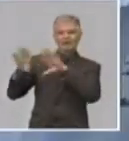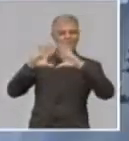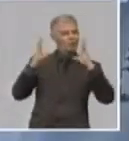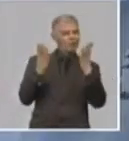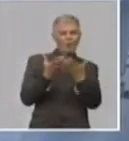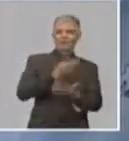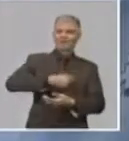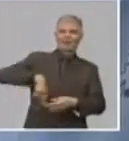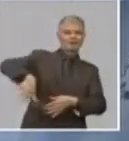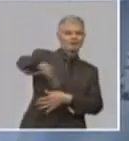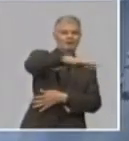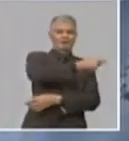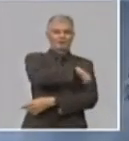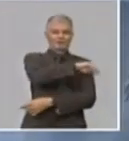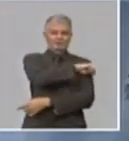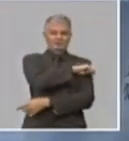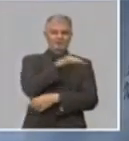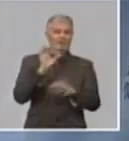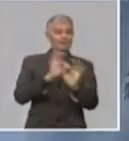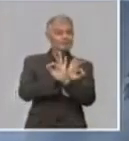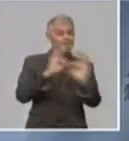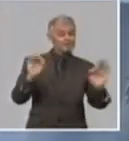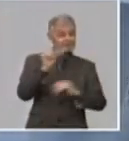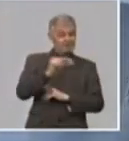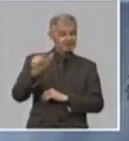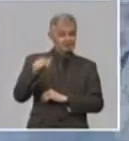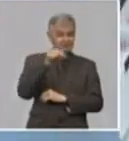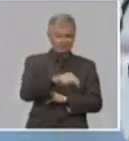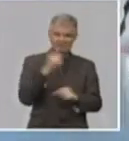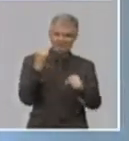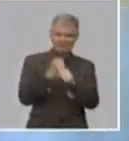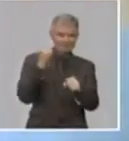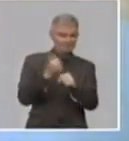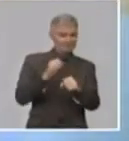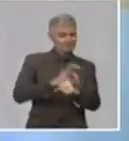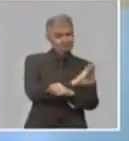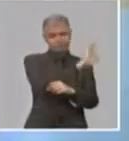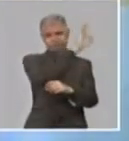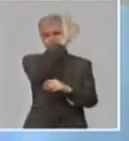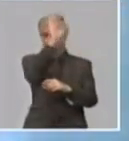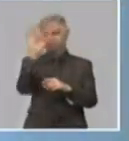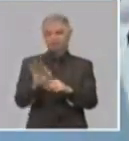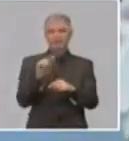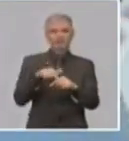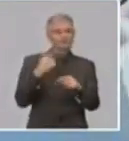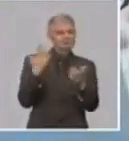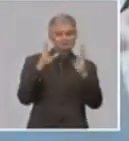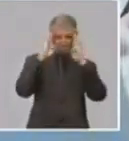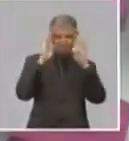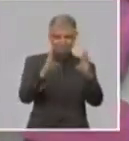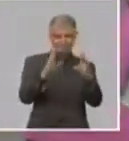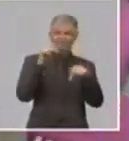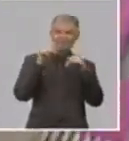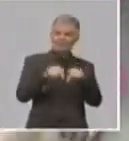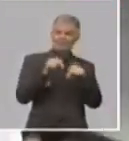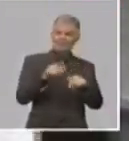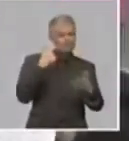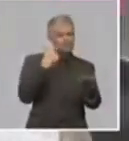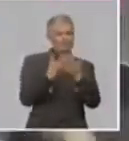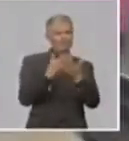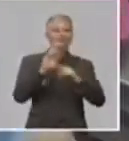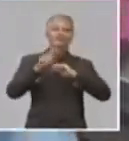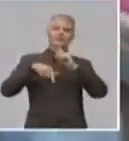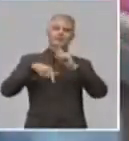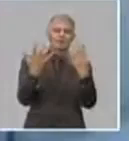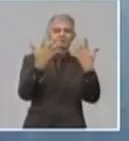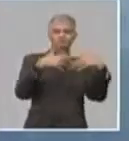población. Especialistas del Centro de Inmunoensayo laboran a tiempo completo, pero una vez que se desarrollen las pruebas, llevarlas a la línea de